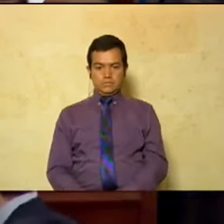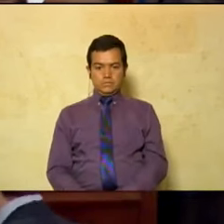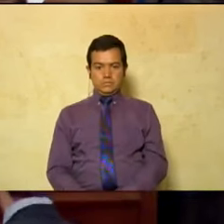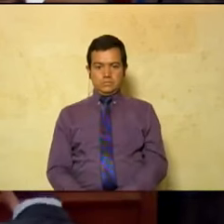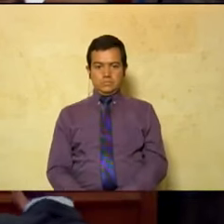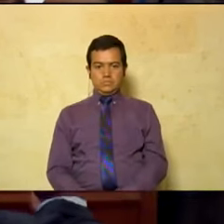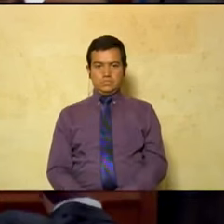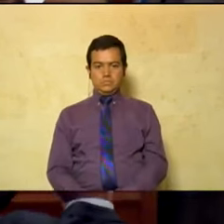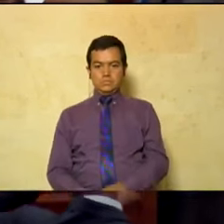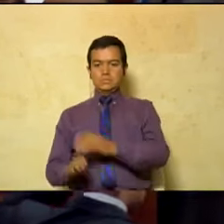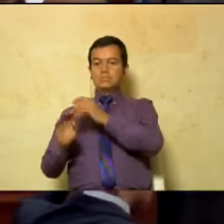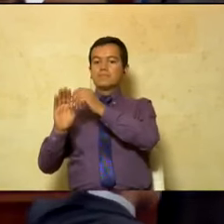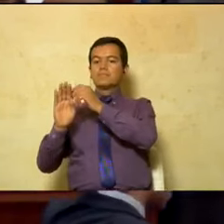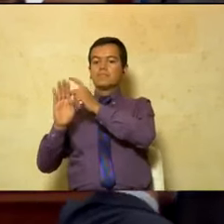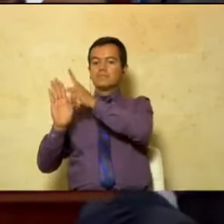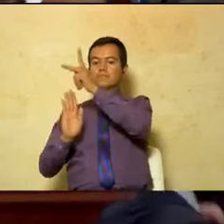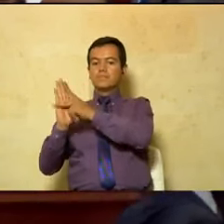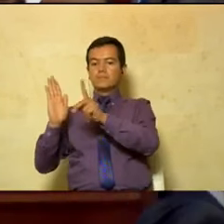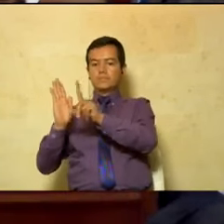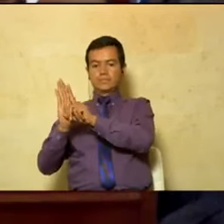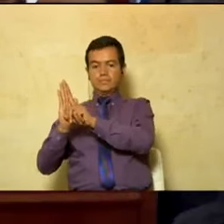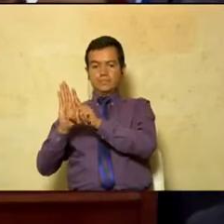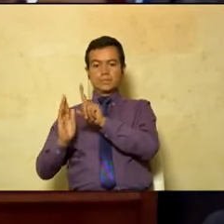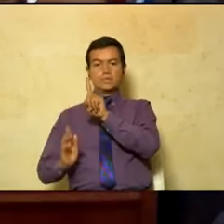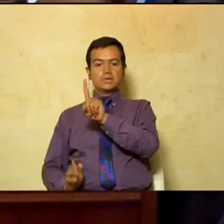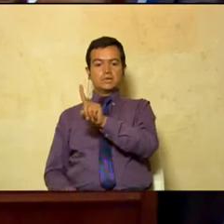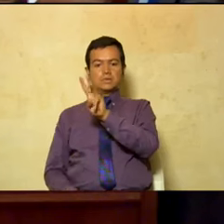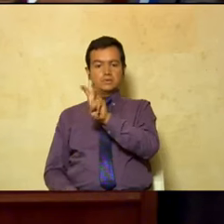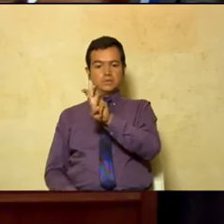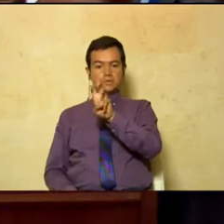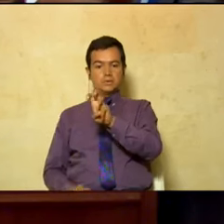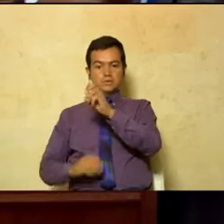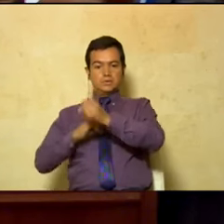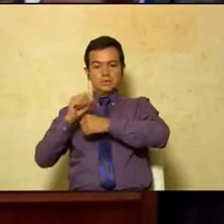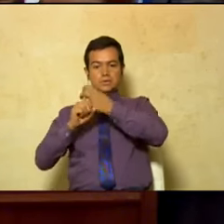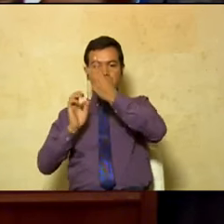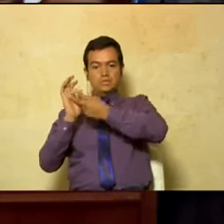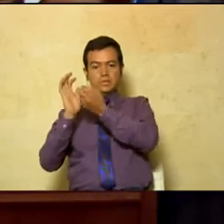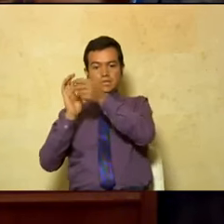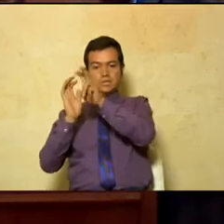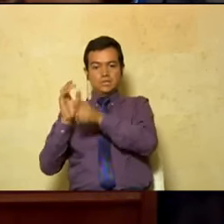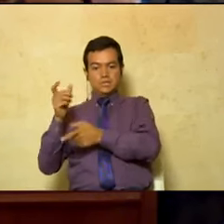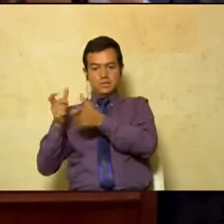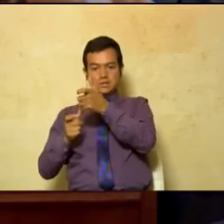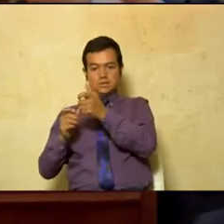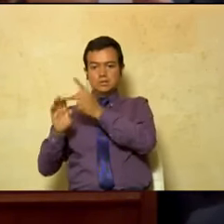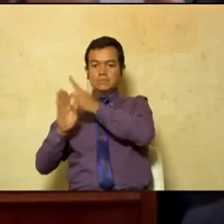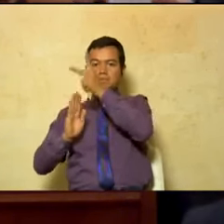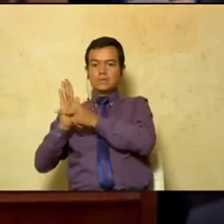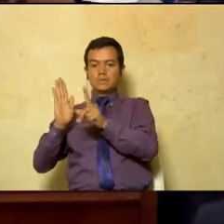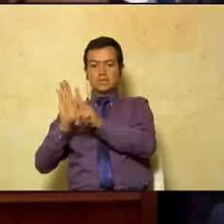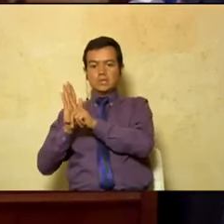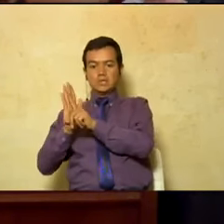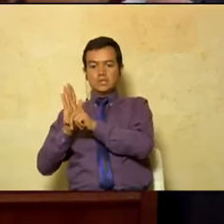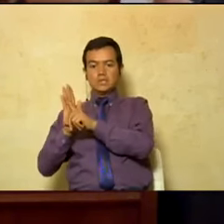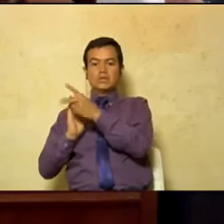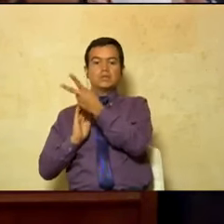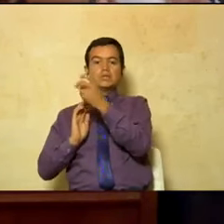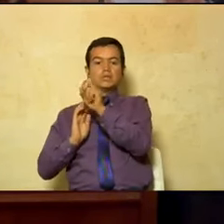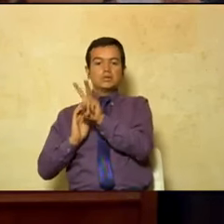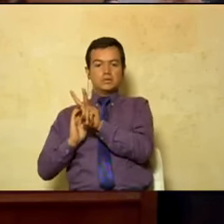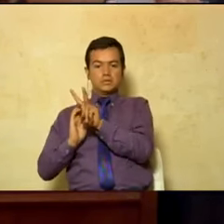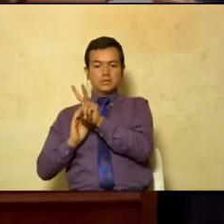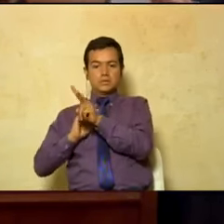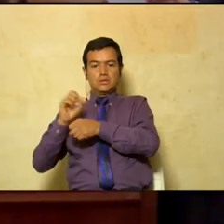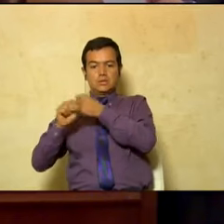senado proyecto de ley número 18827 cámara proyecto de ley número 202